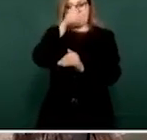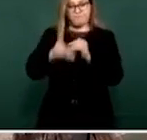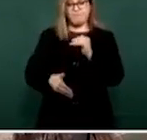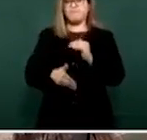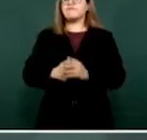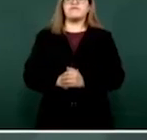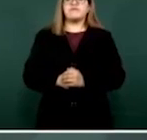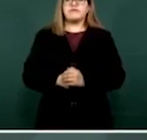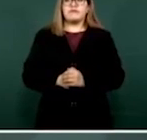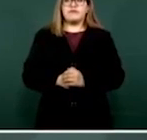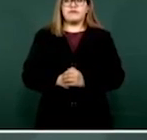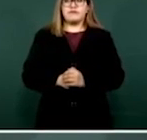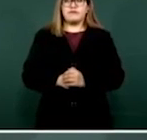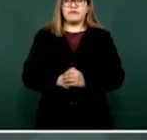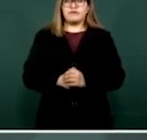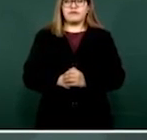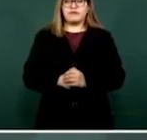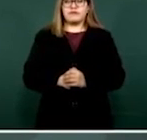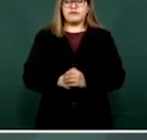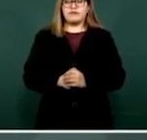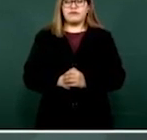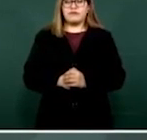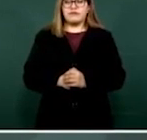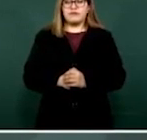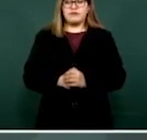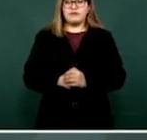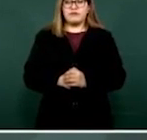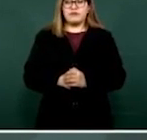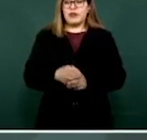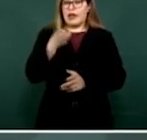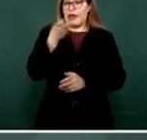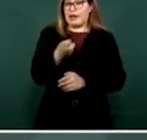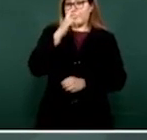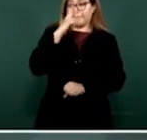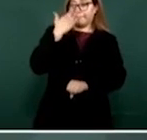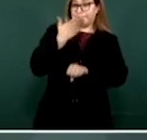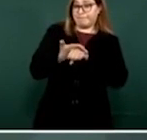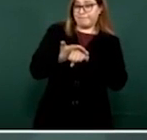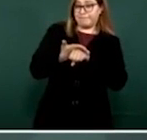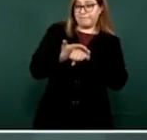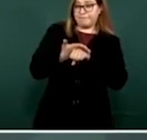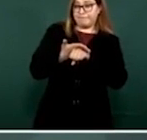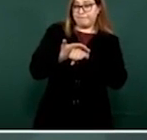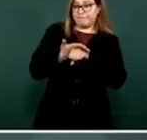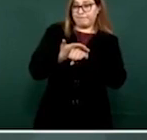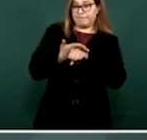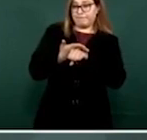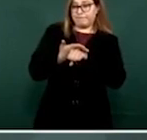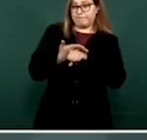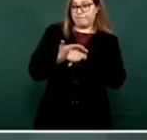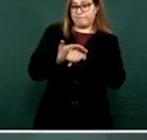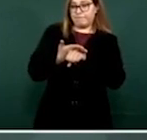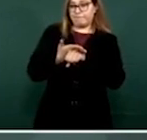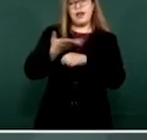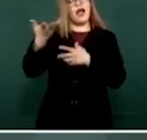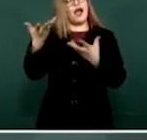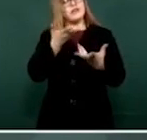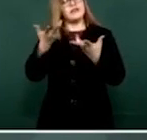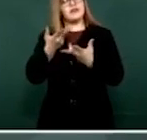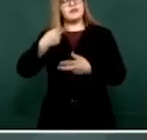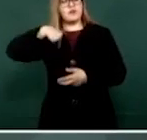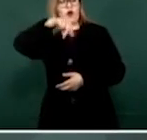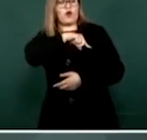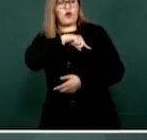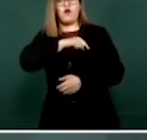Y es un compromiso que hemos hecho y estamos seguros que